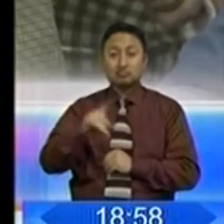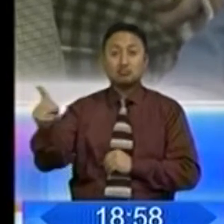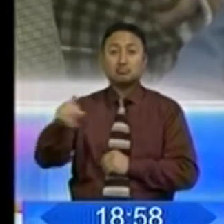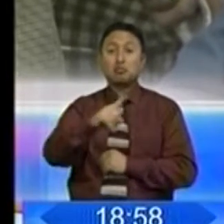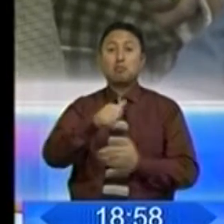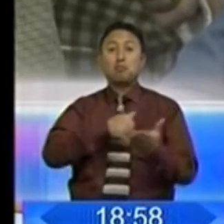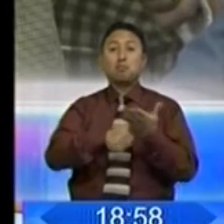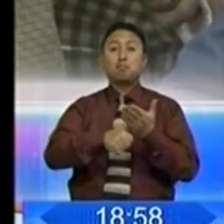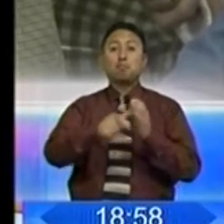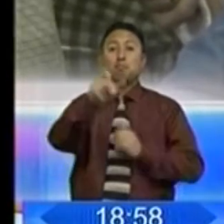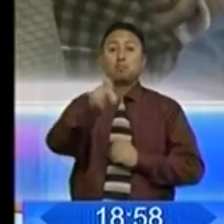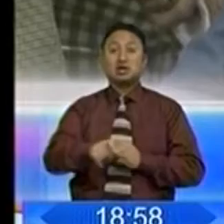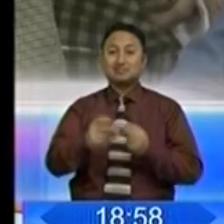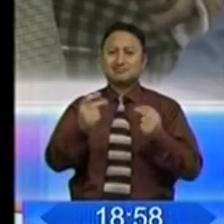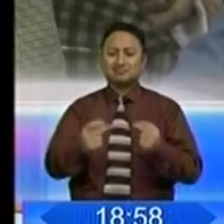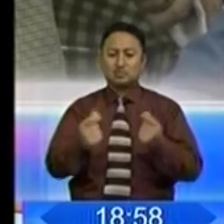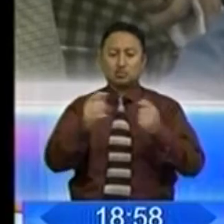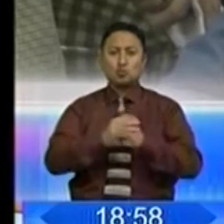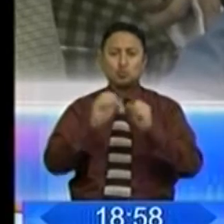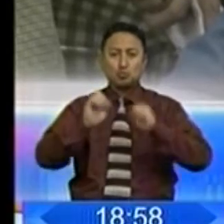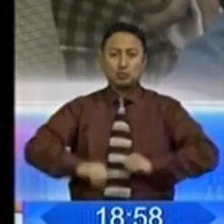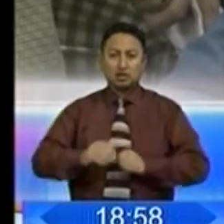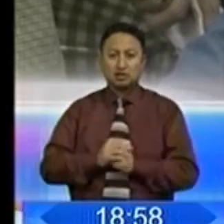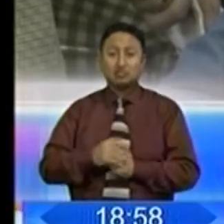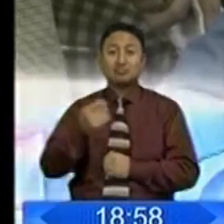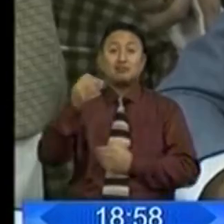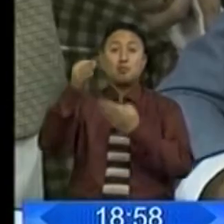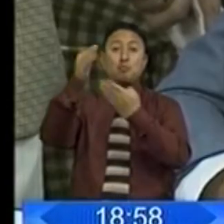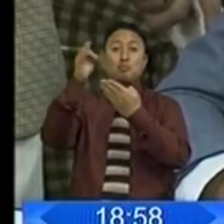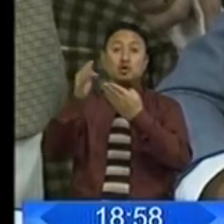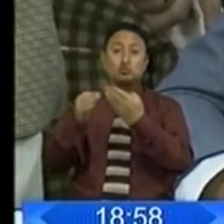ministro cuanto antes se asigne el